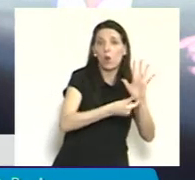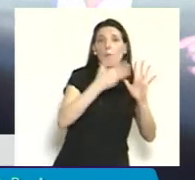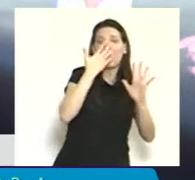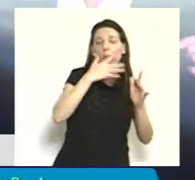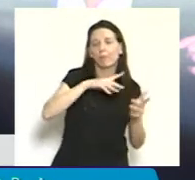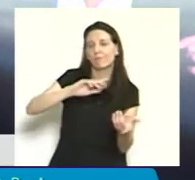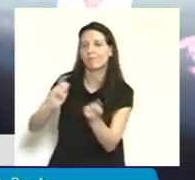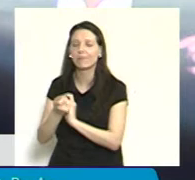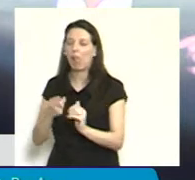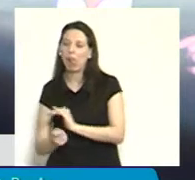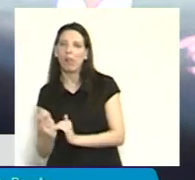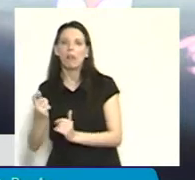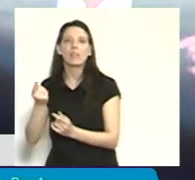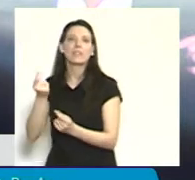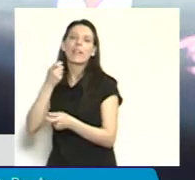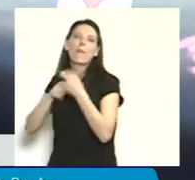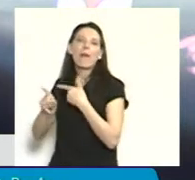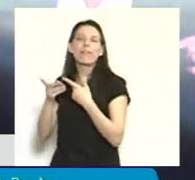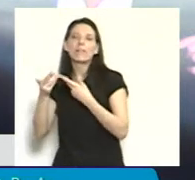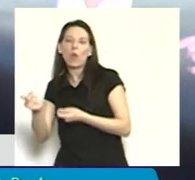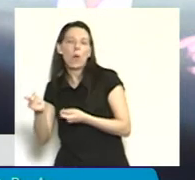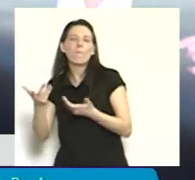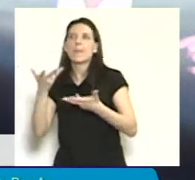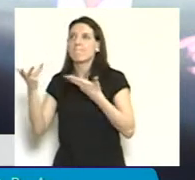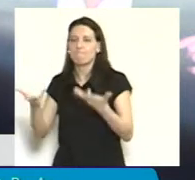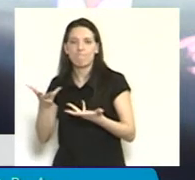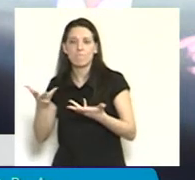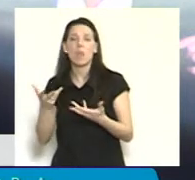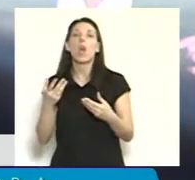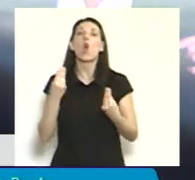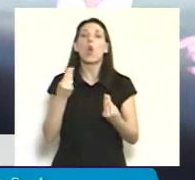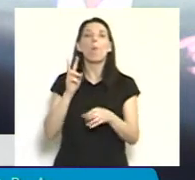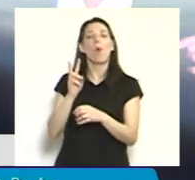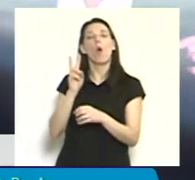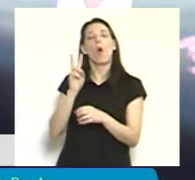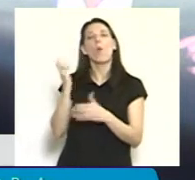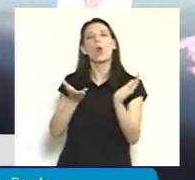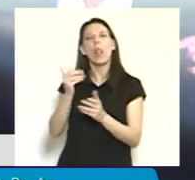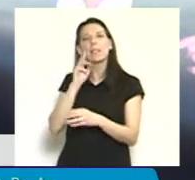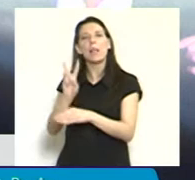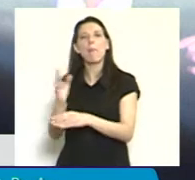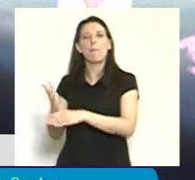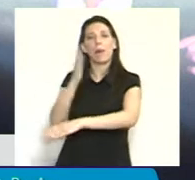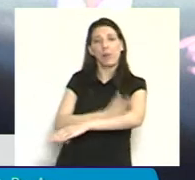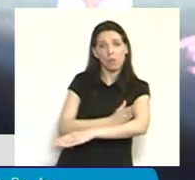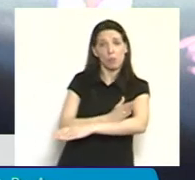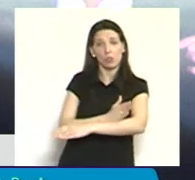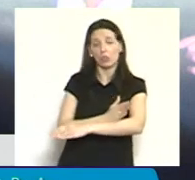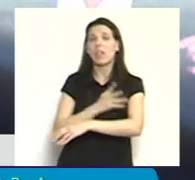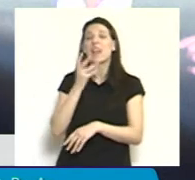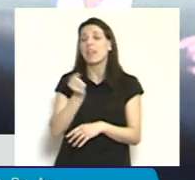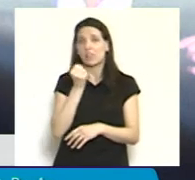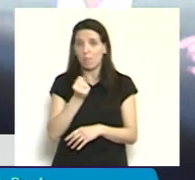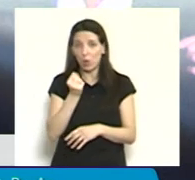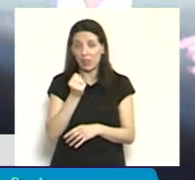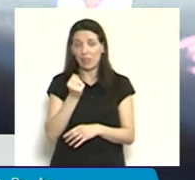ilegal. Y sabemos también que para la prevención de la violencia no importa para nada si el arma